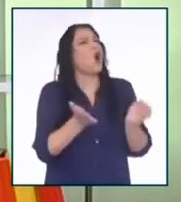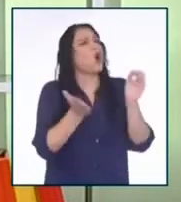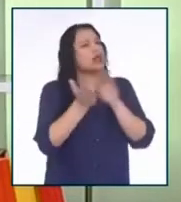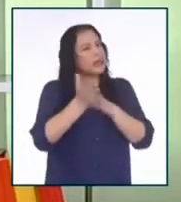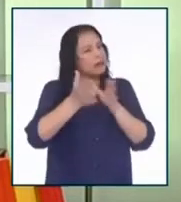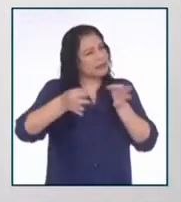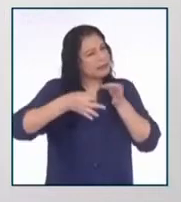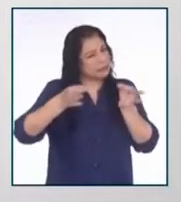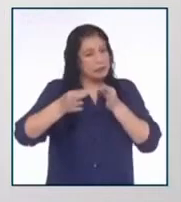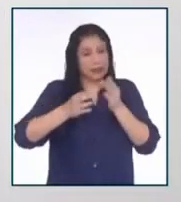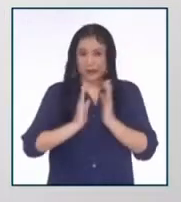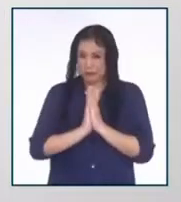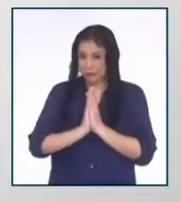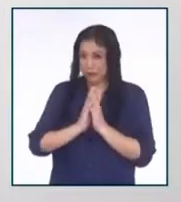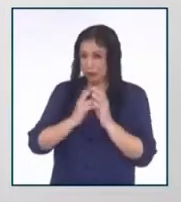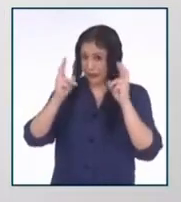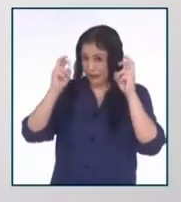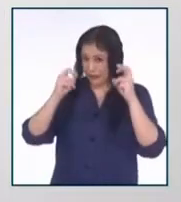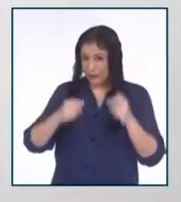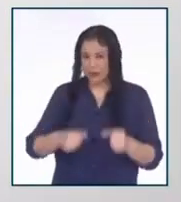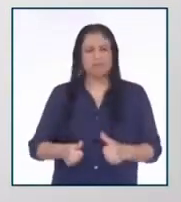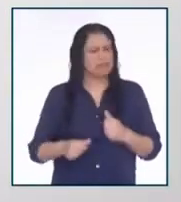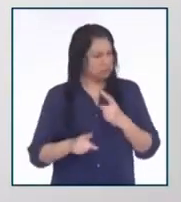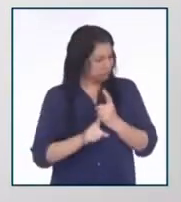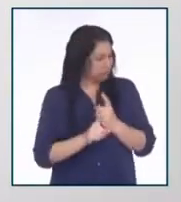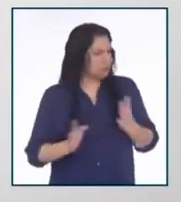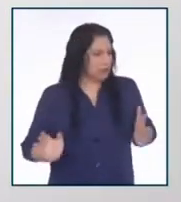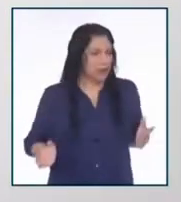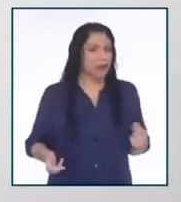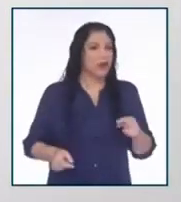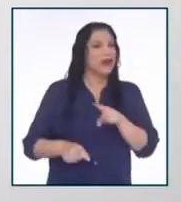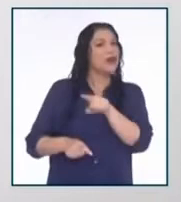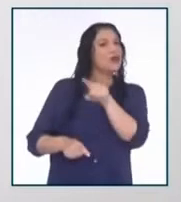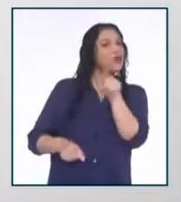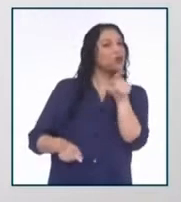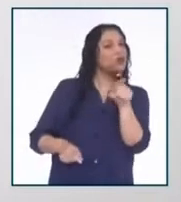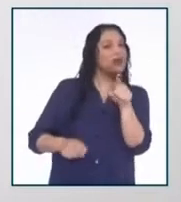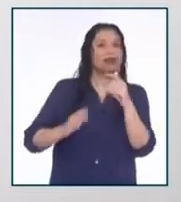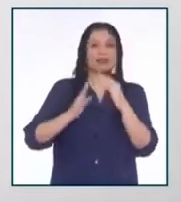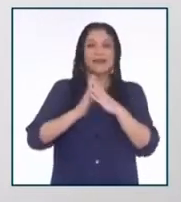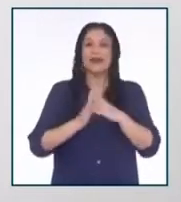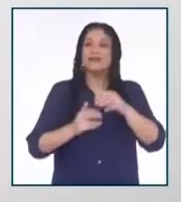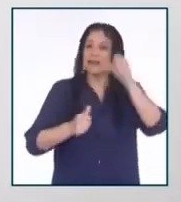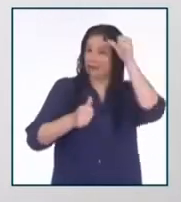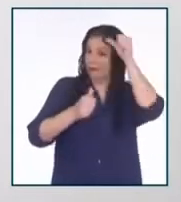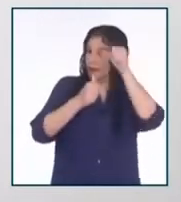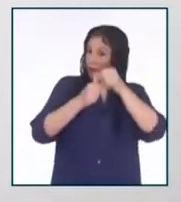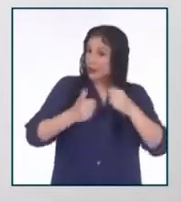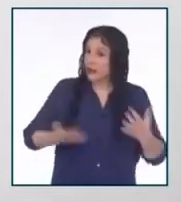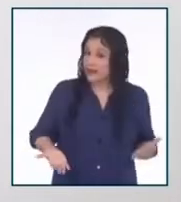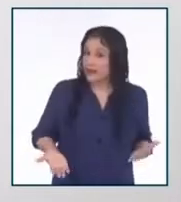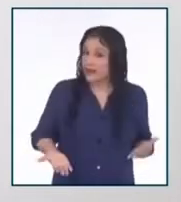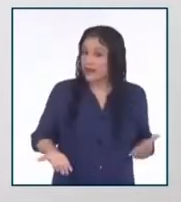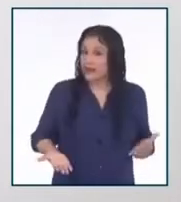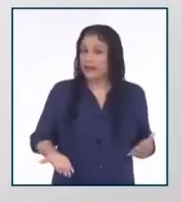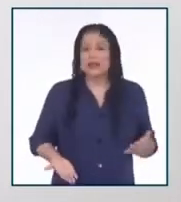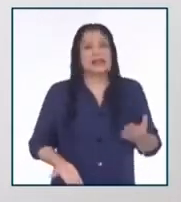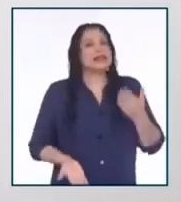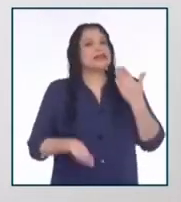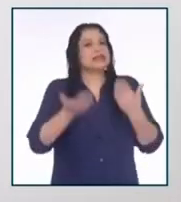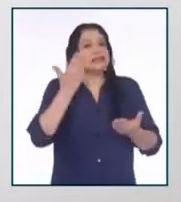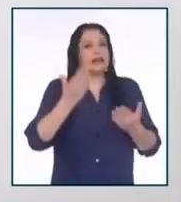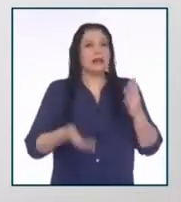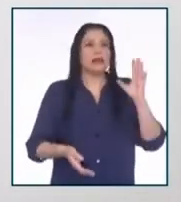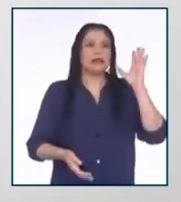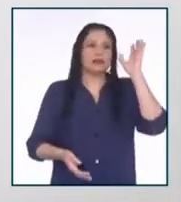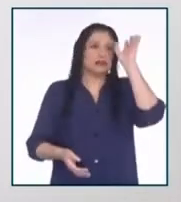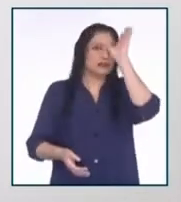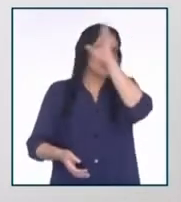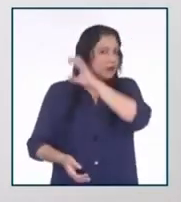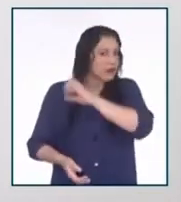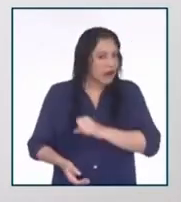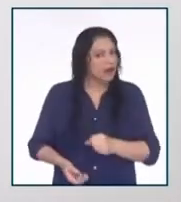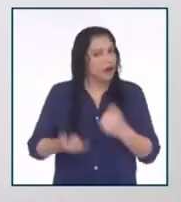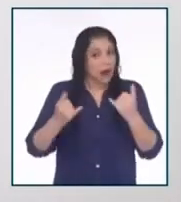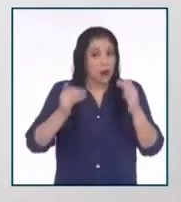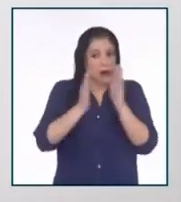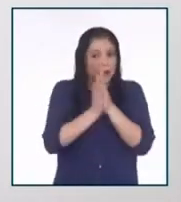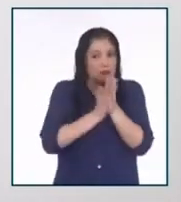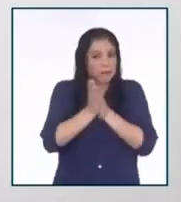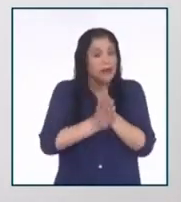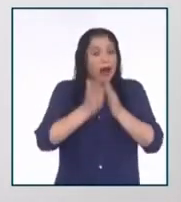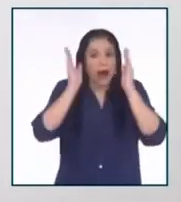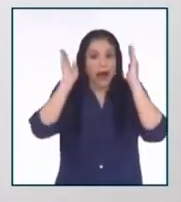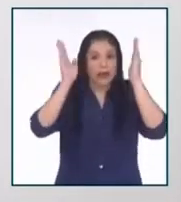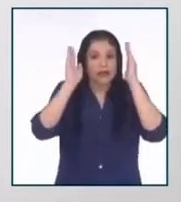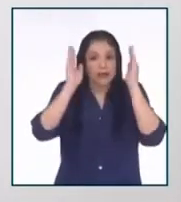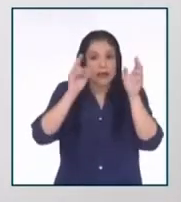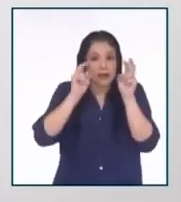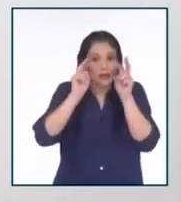volver a explicar? Claro que sí, Junior. ¿Y ustedes, chicas y chicos, lo recuerdan? Si también se olvidaron, es hora de estar muy